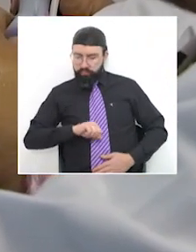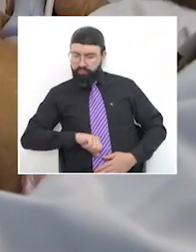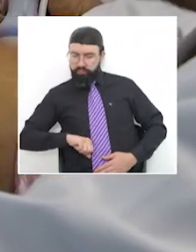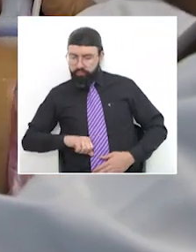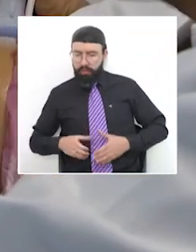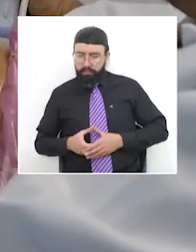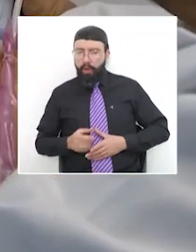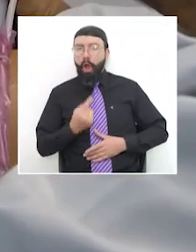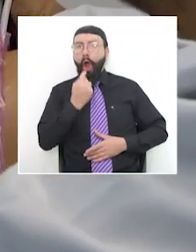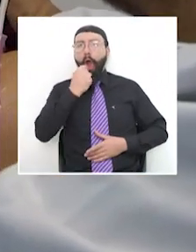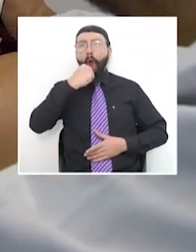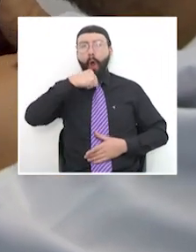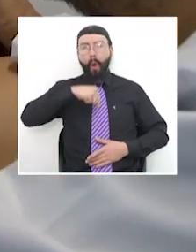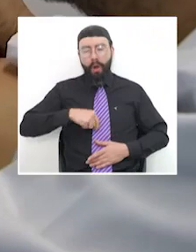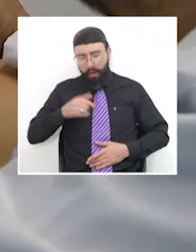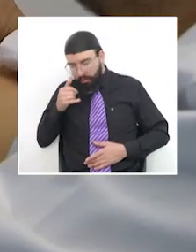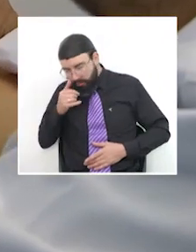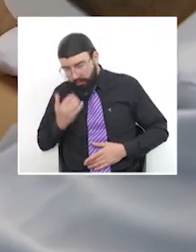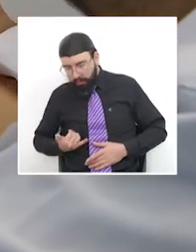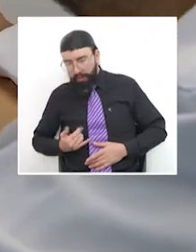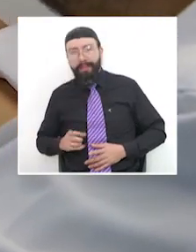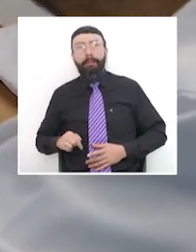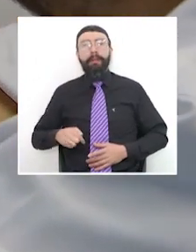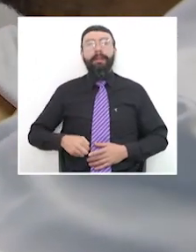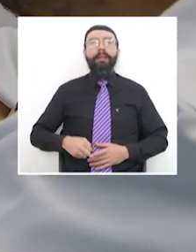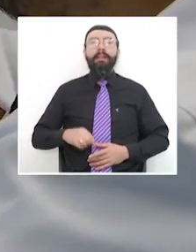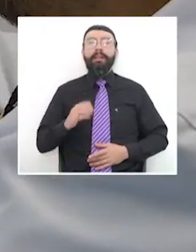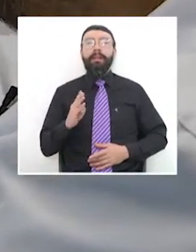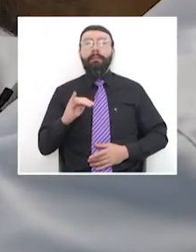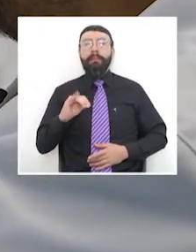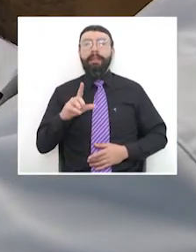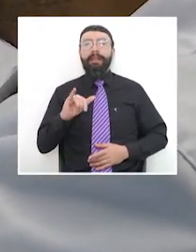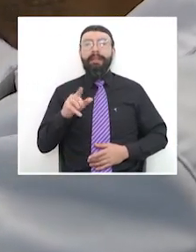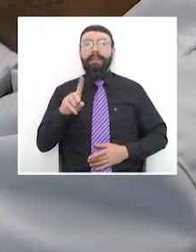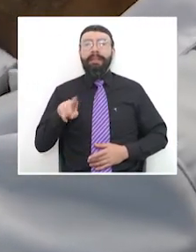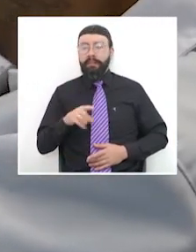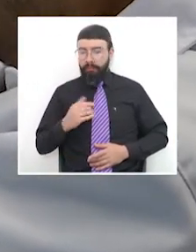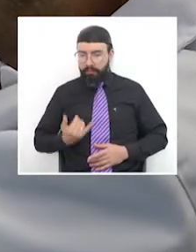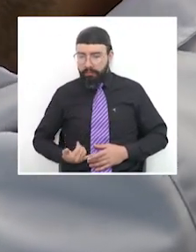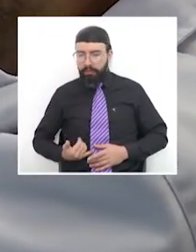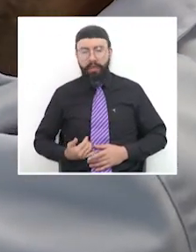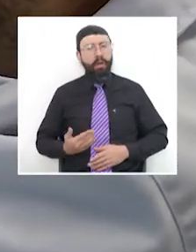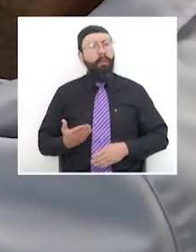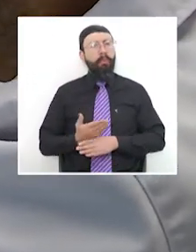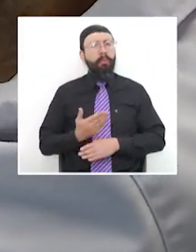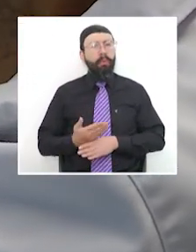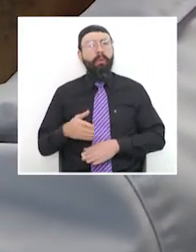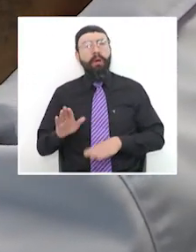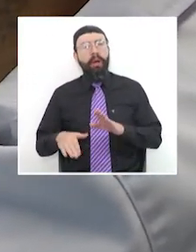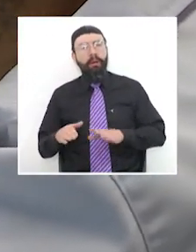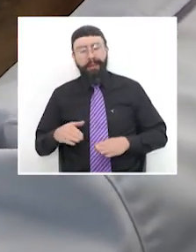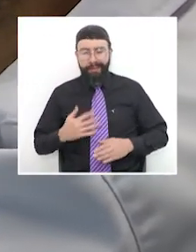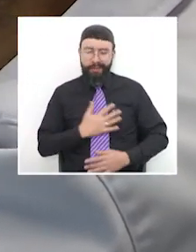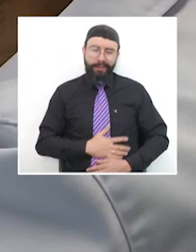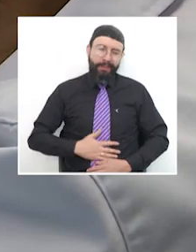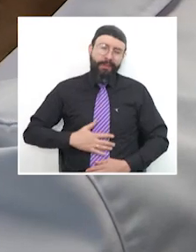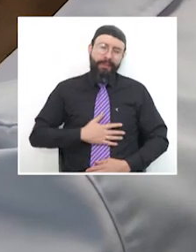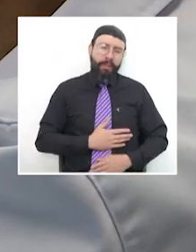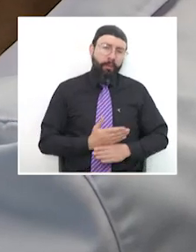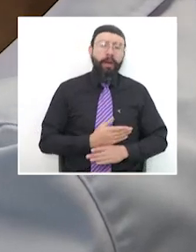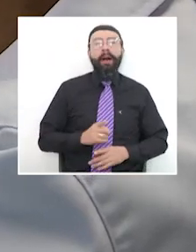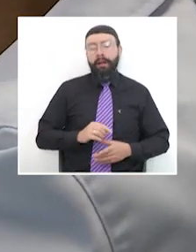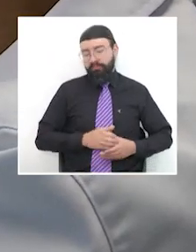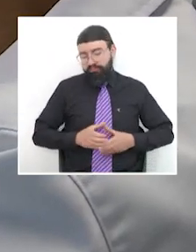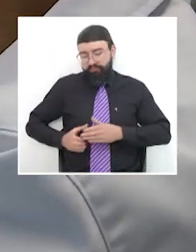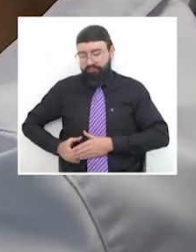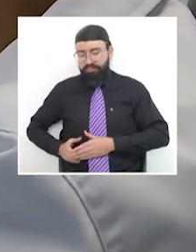parte endoscópica como la parte biliar, porque muchas veces el problema digestivo más que el estómago es de la